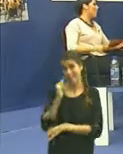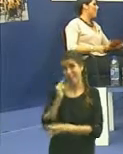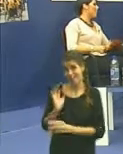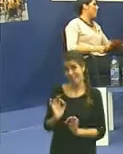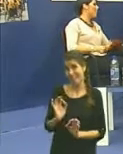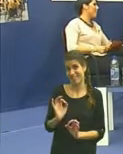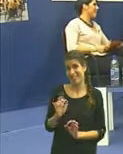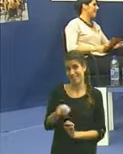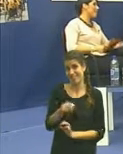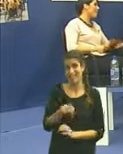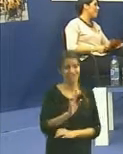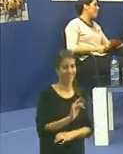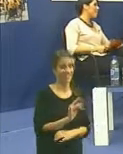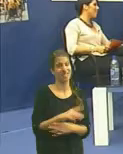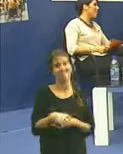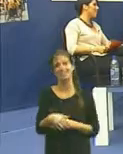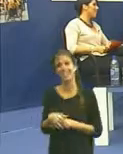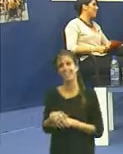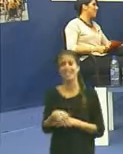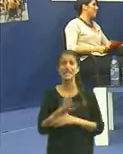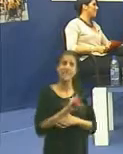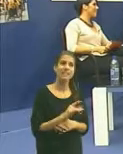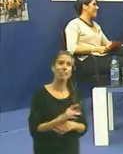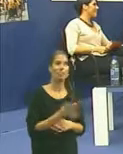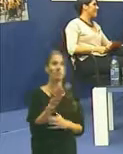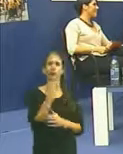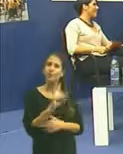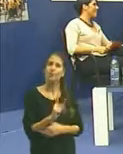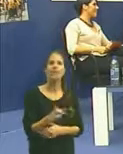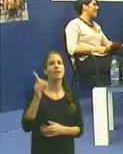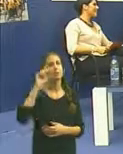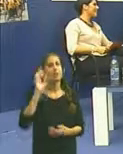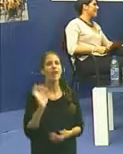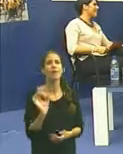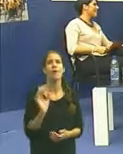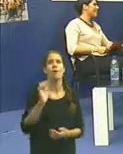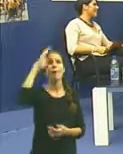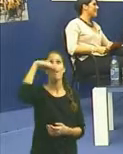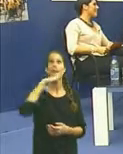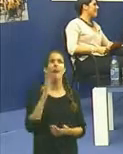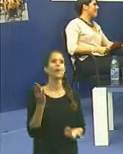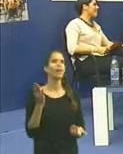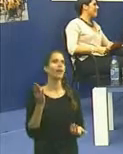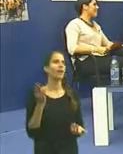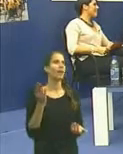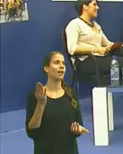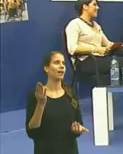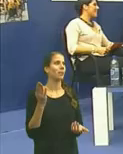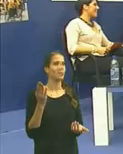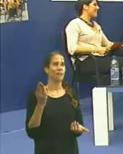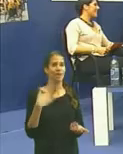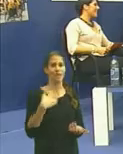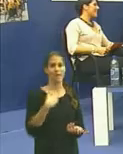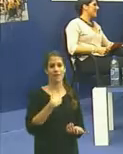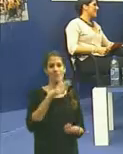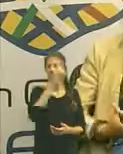lo mejor, ¿no? Que tienen miedo, ¿no? De seguir. Sí, el desconocimiento también, los papás que son nuevos dentro de la diversidad,